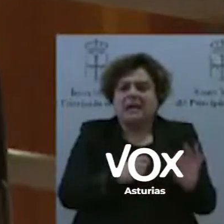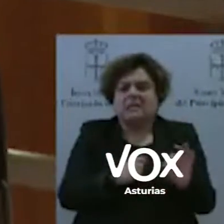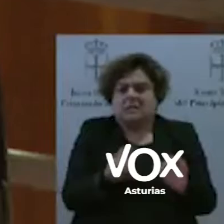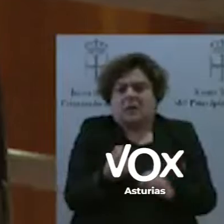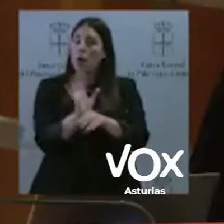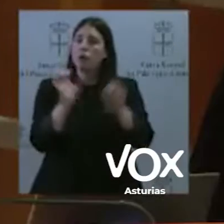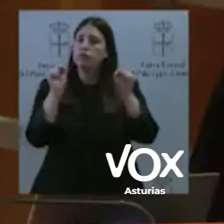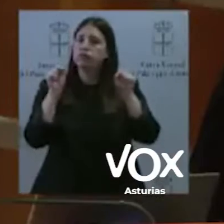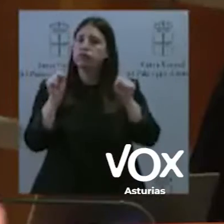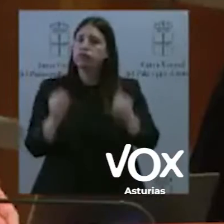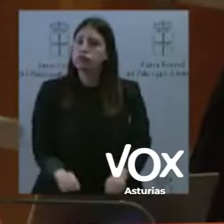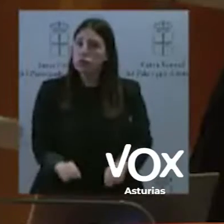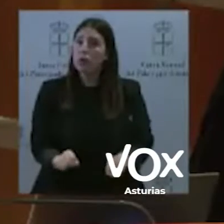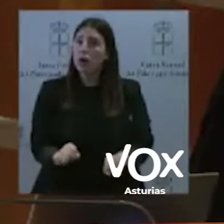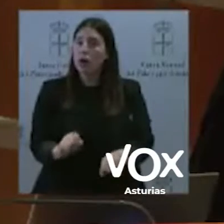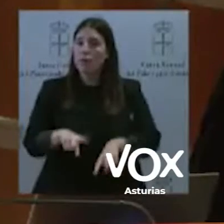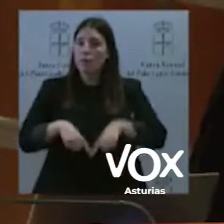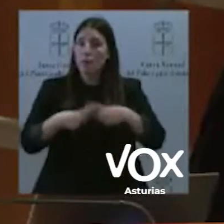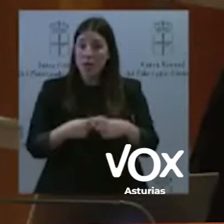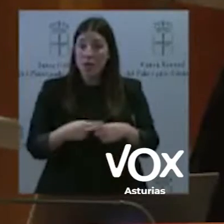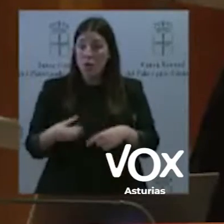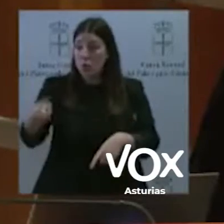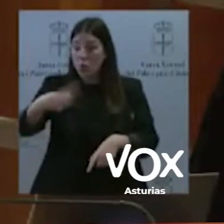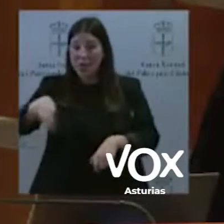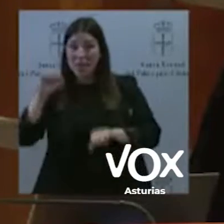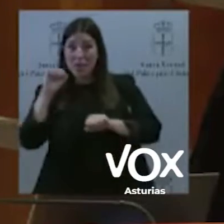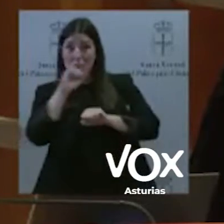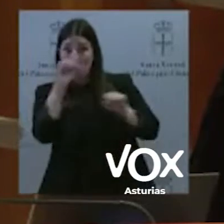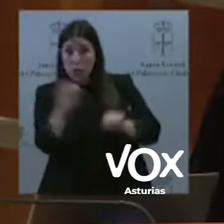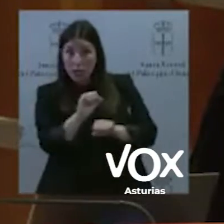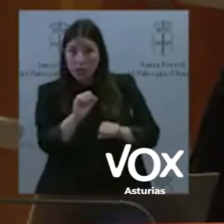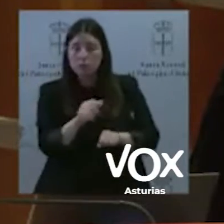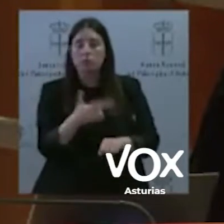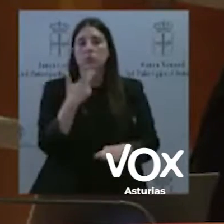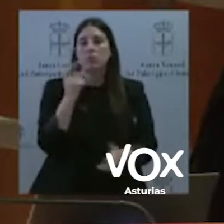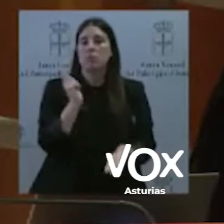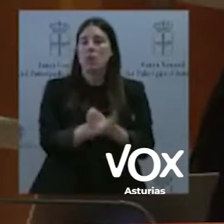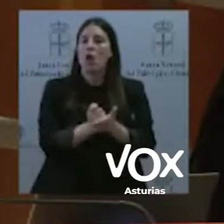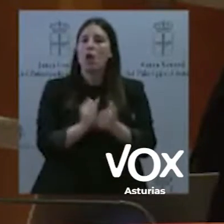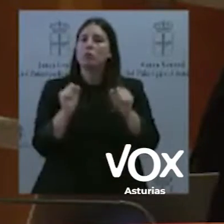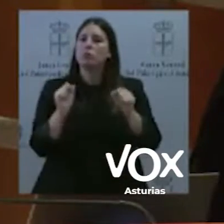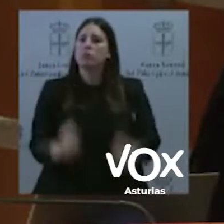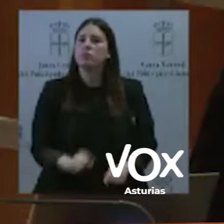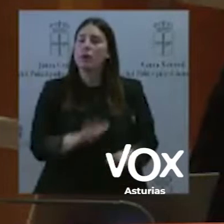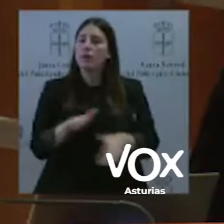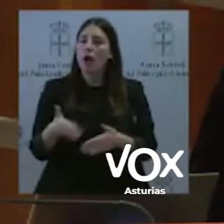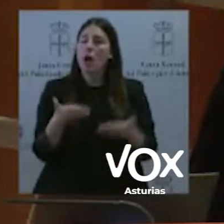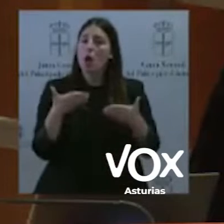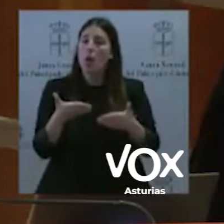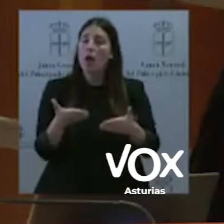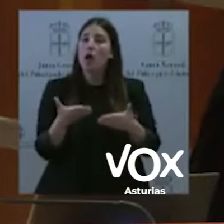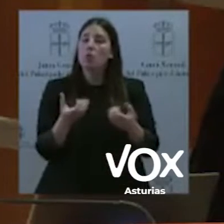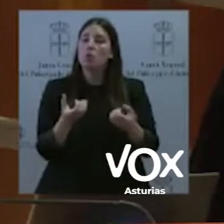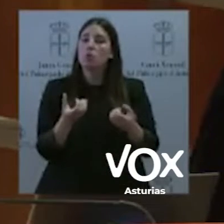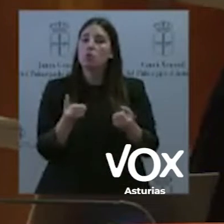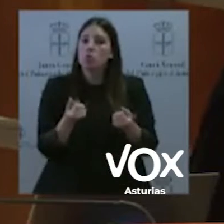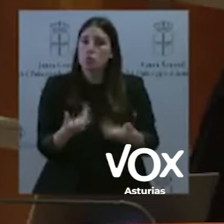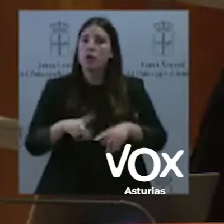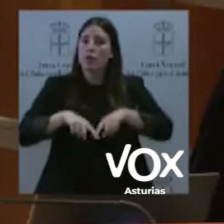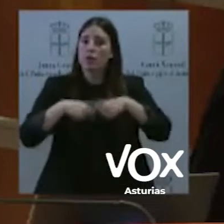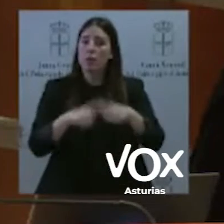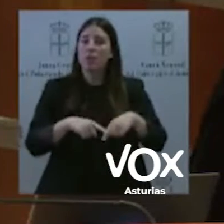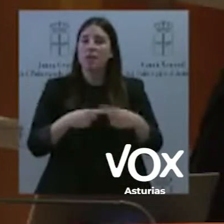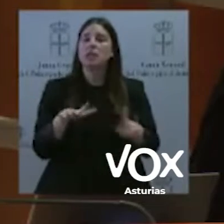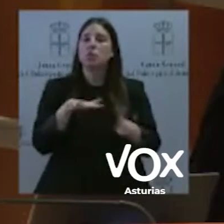tienen retrasos? El retraso de los pagos está llevando a numerosas familias asturianas a situaciones muy críticas. Señora consejera, siempre